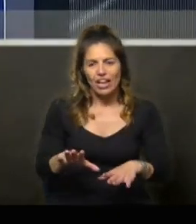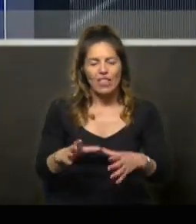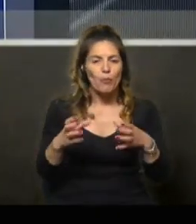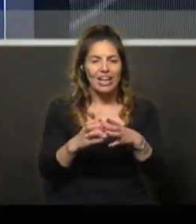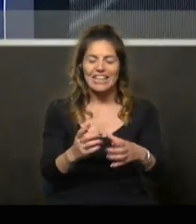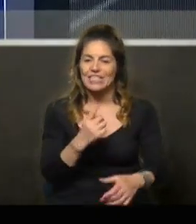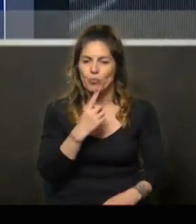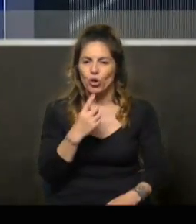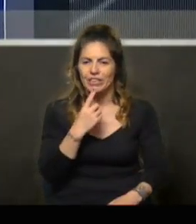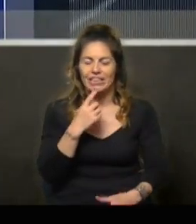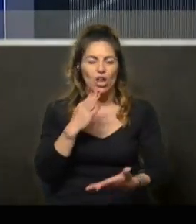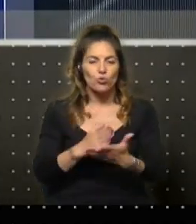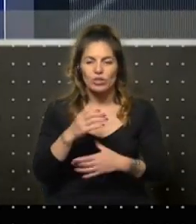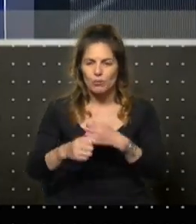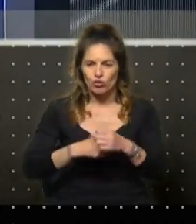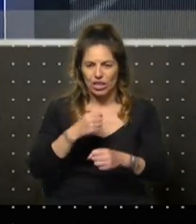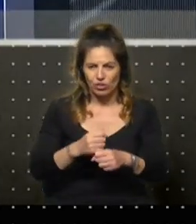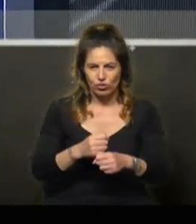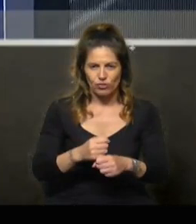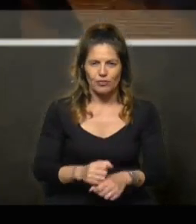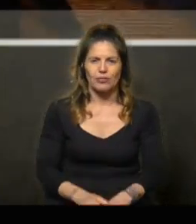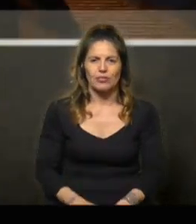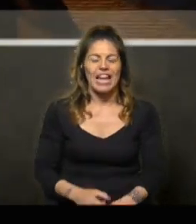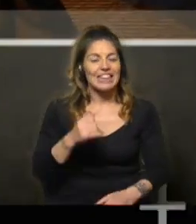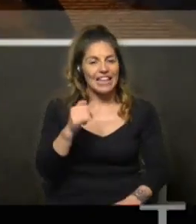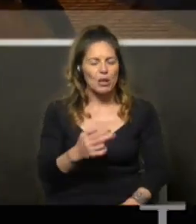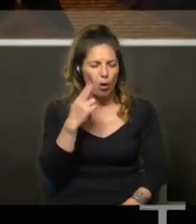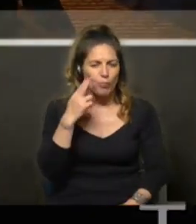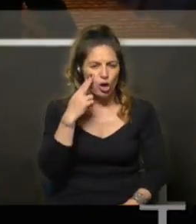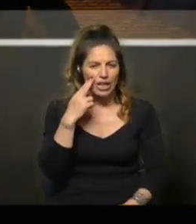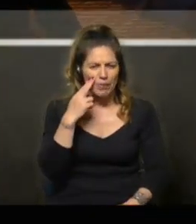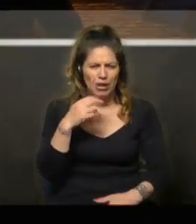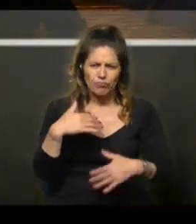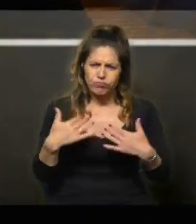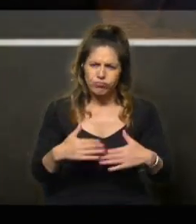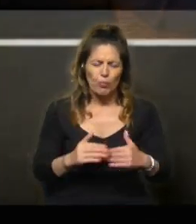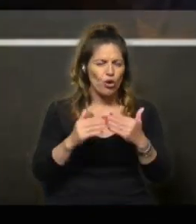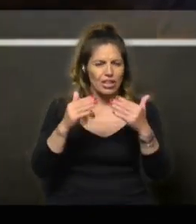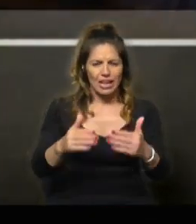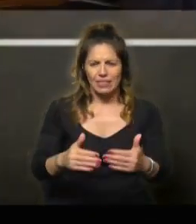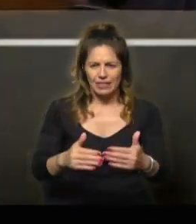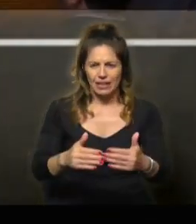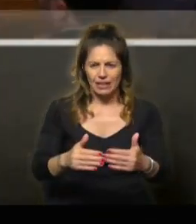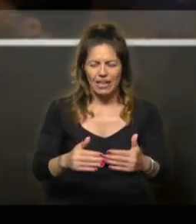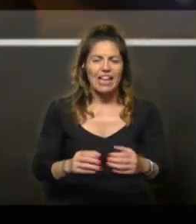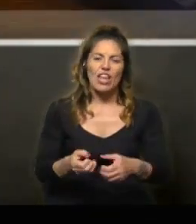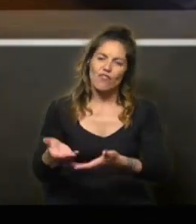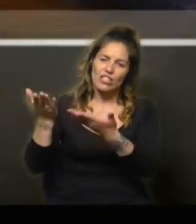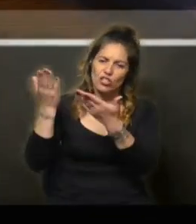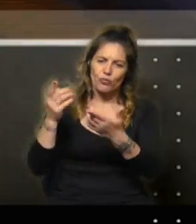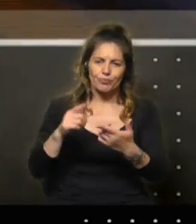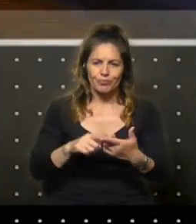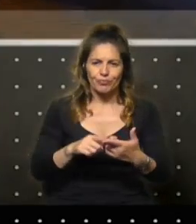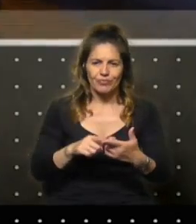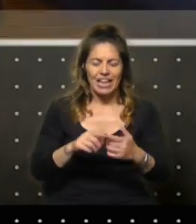política las últimas décadas tenemos problemas mentales por delante la inflación